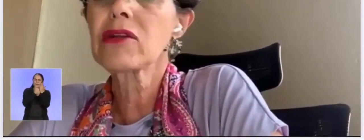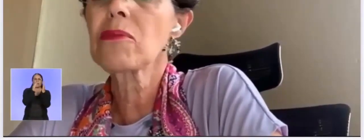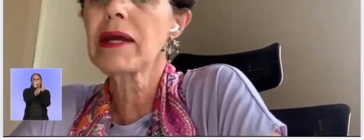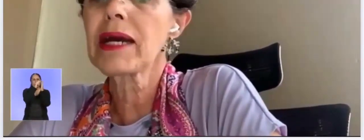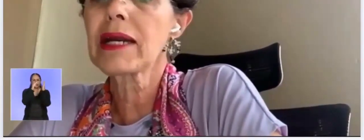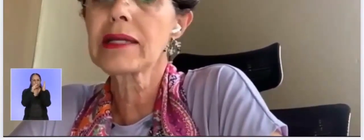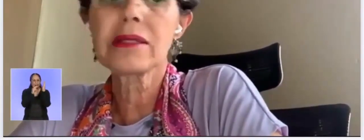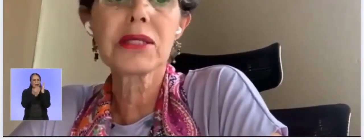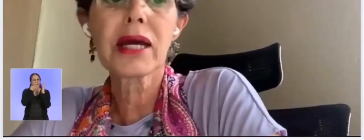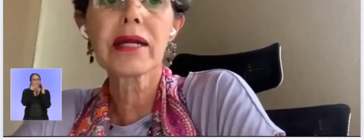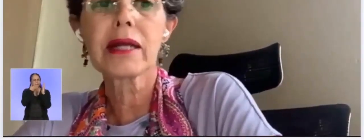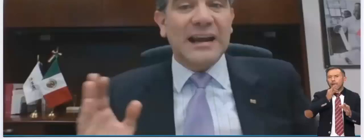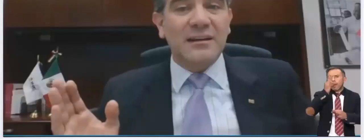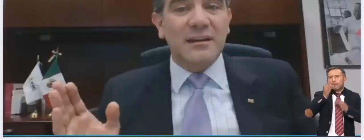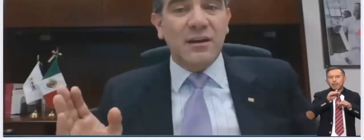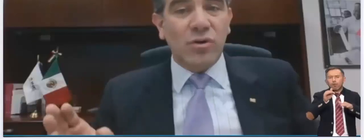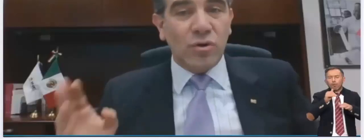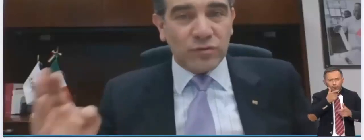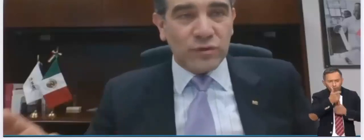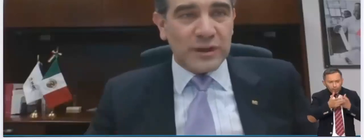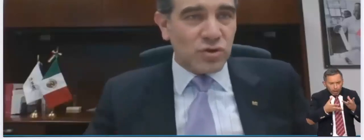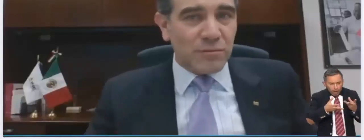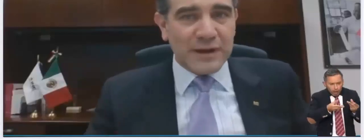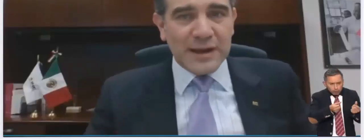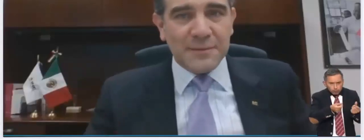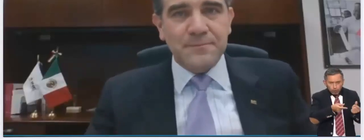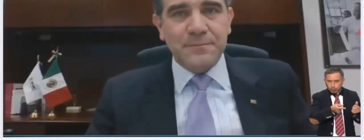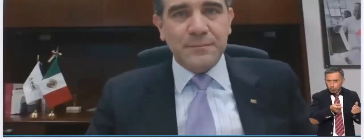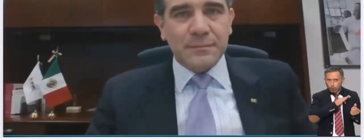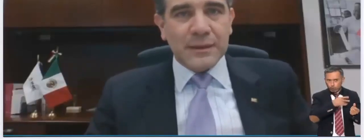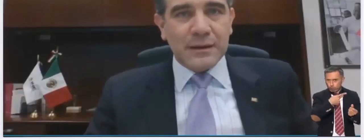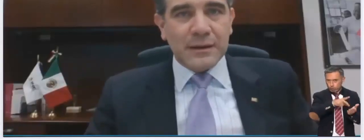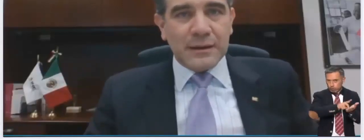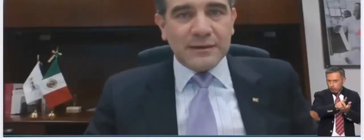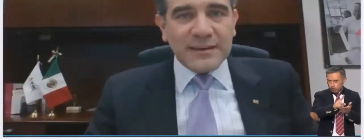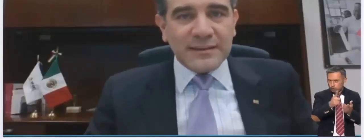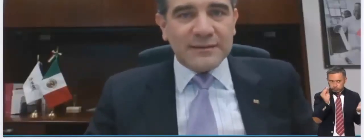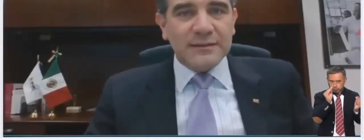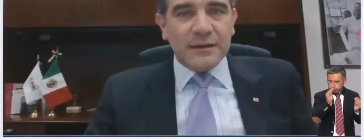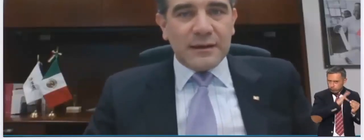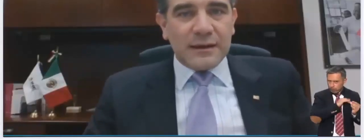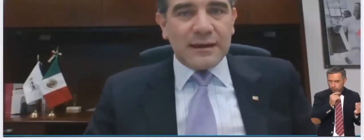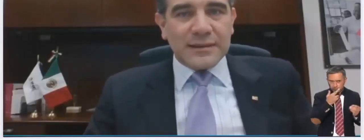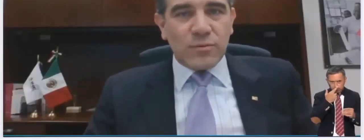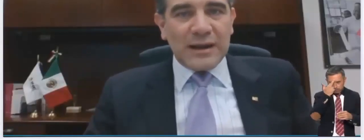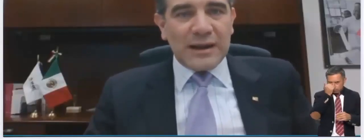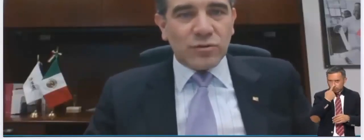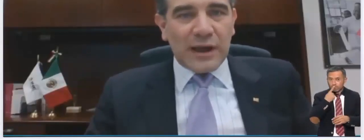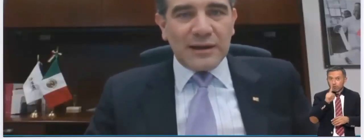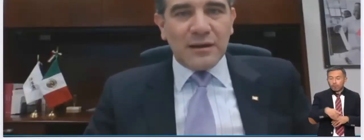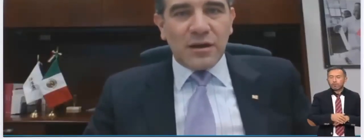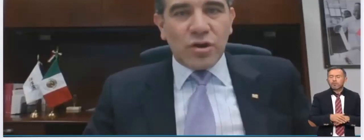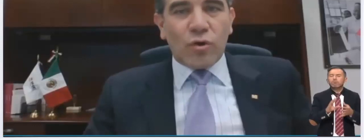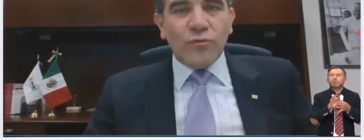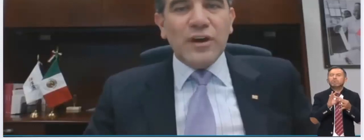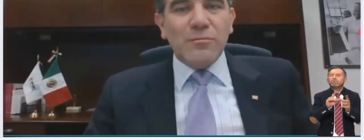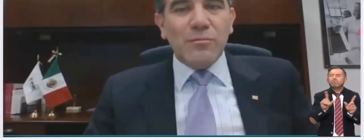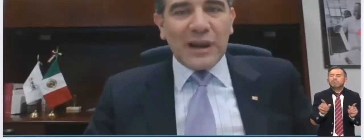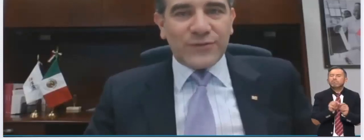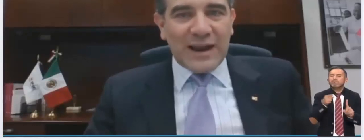aunque no lo ejerzan se señala en los artículos transitorios a fin de no afectar los derechos adquiridos